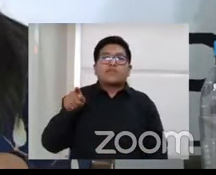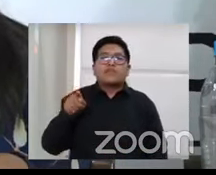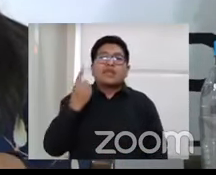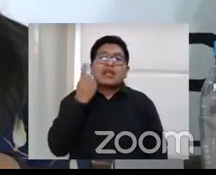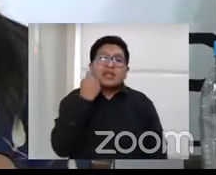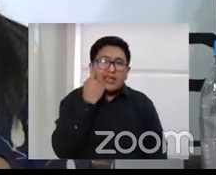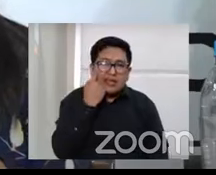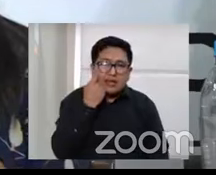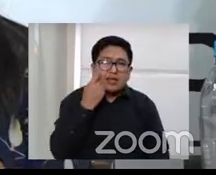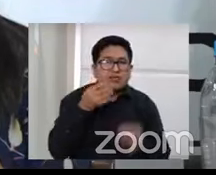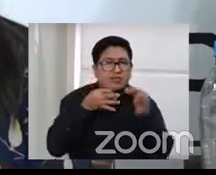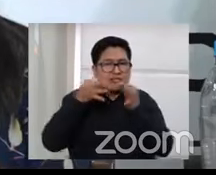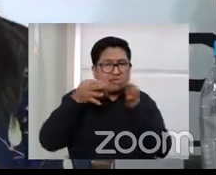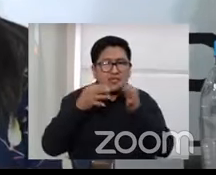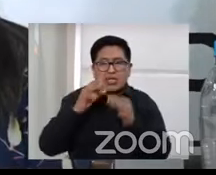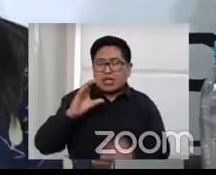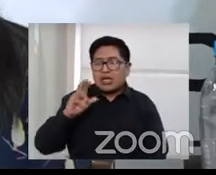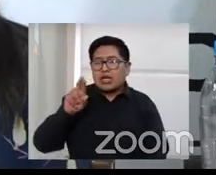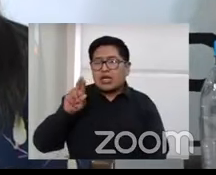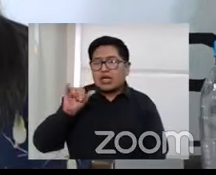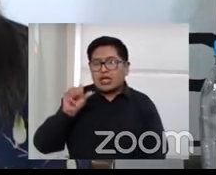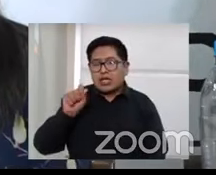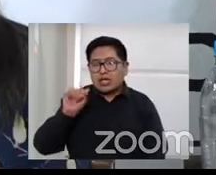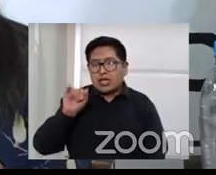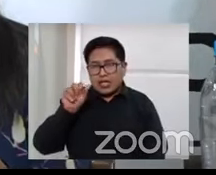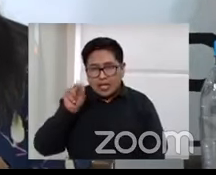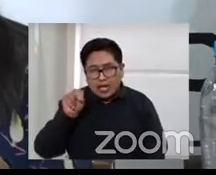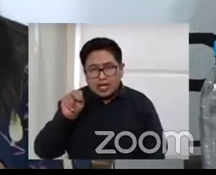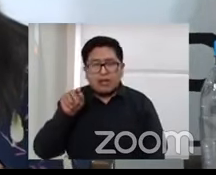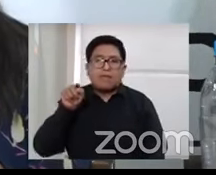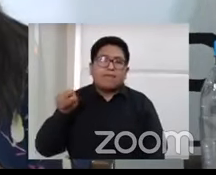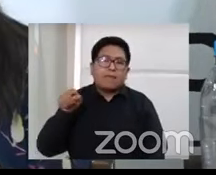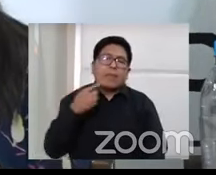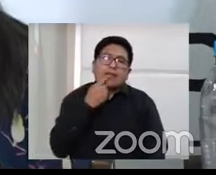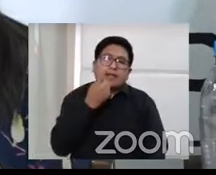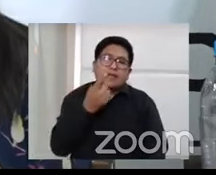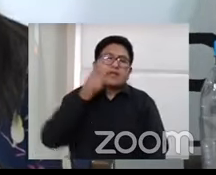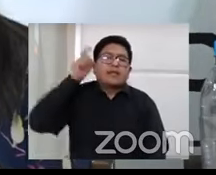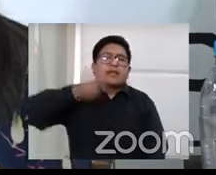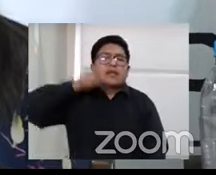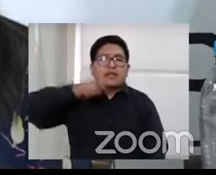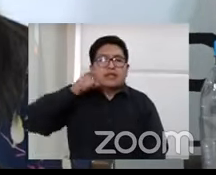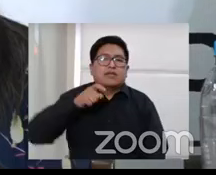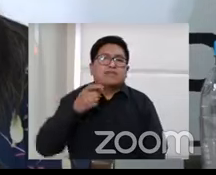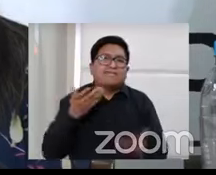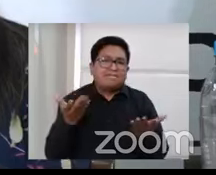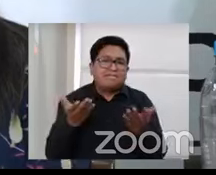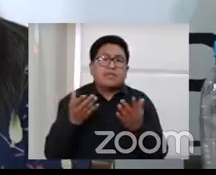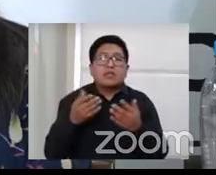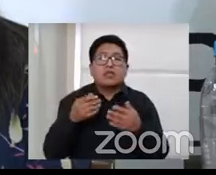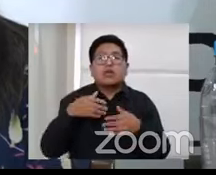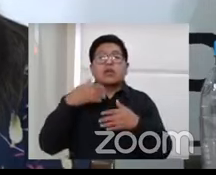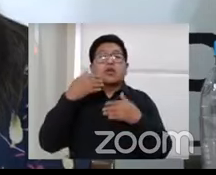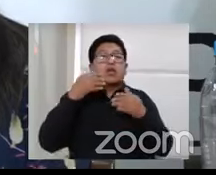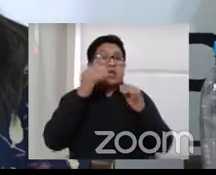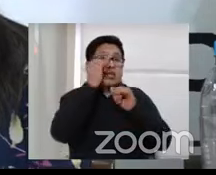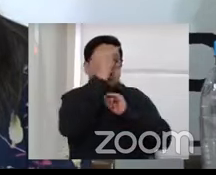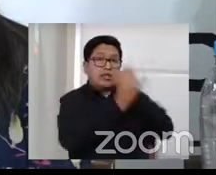señalaba cristian y es es necesario que los estándares